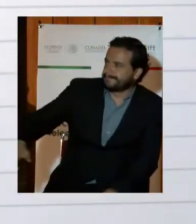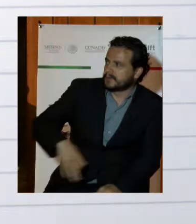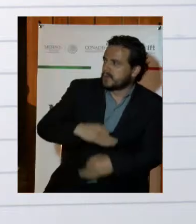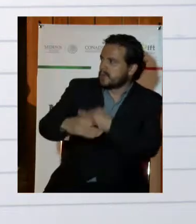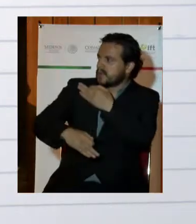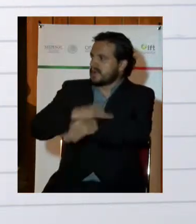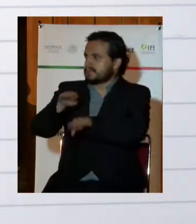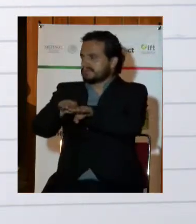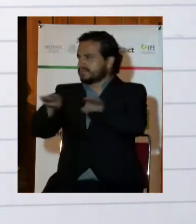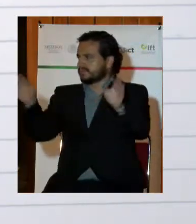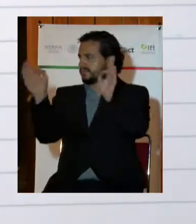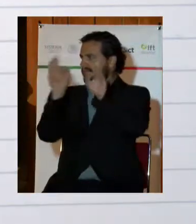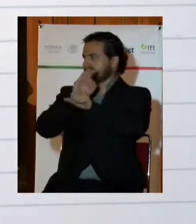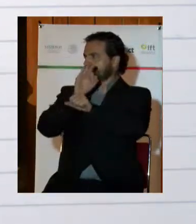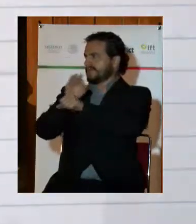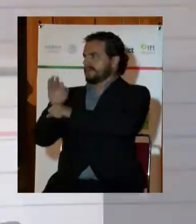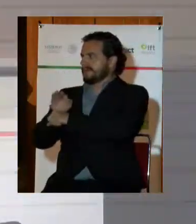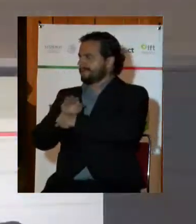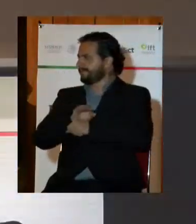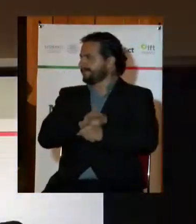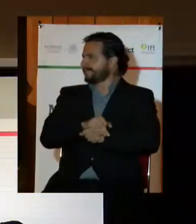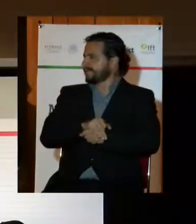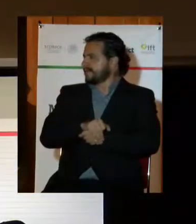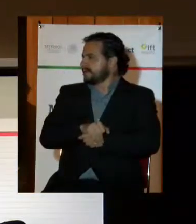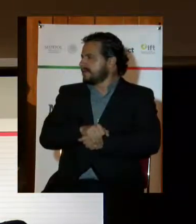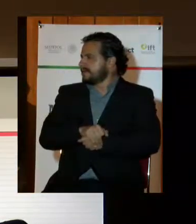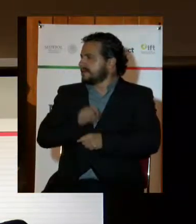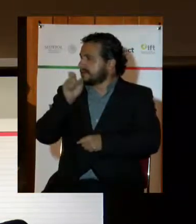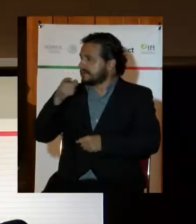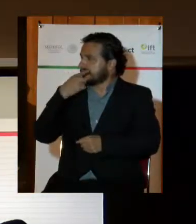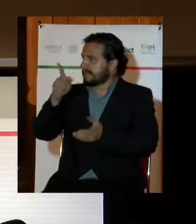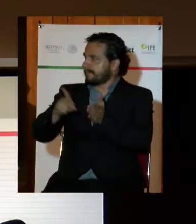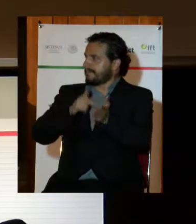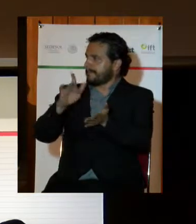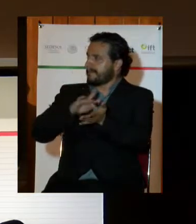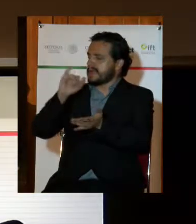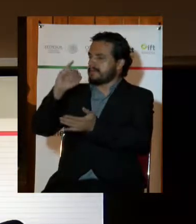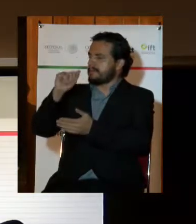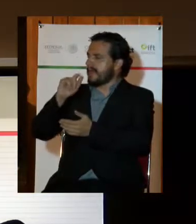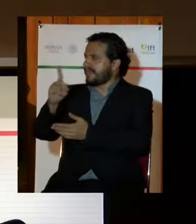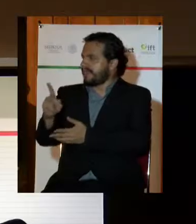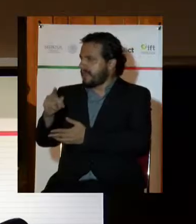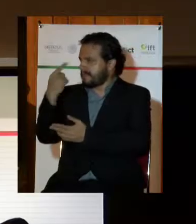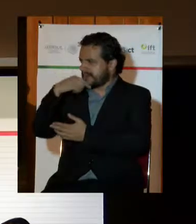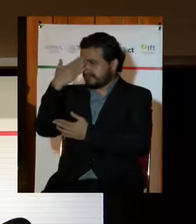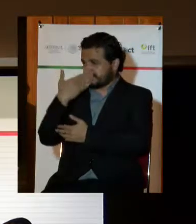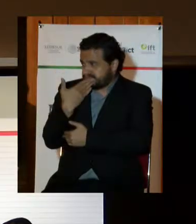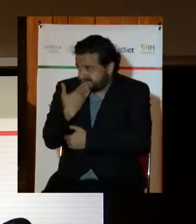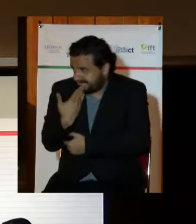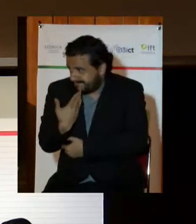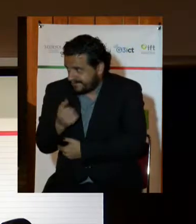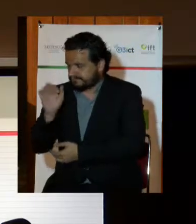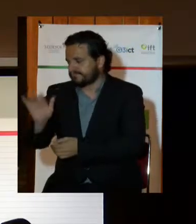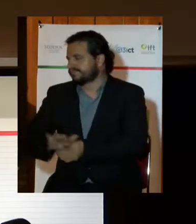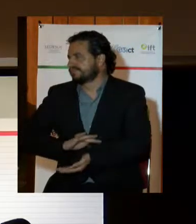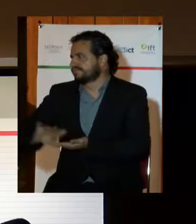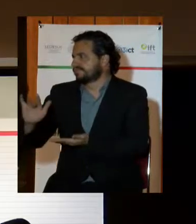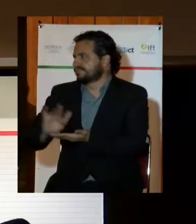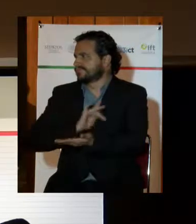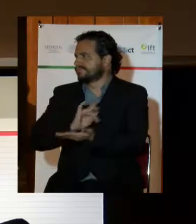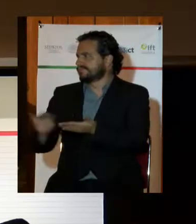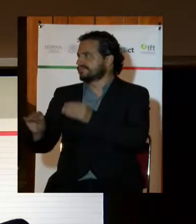diferencia es que mi hija le enseña a mi mamá a usar el iPad, porque nadie de nosotros nacimos con un teléfono en la mano. Entonces, al igual que las personas con